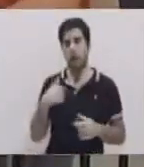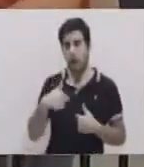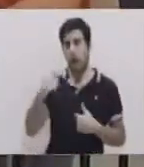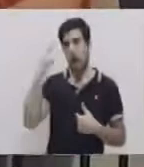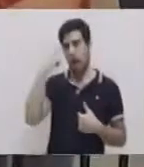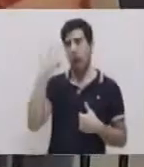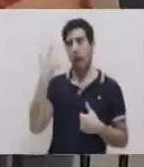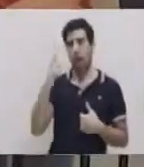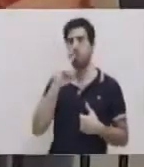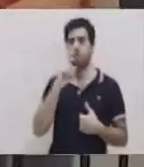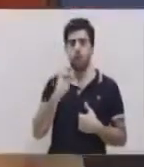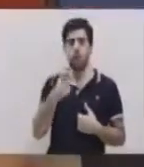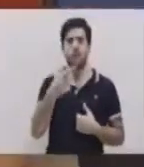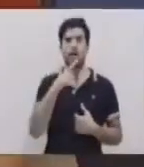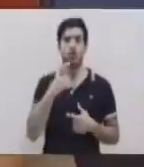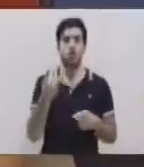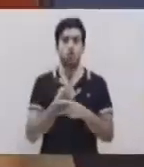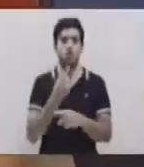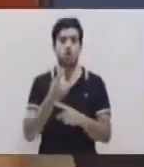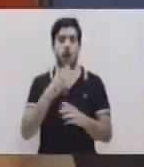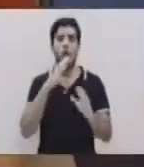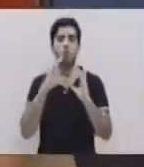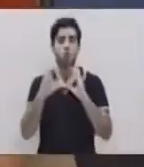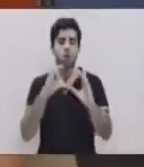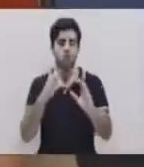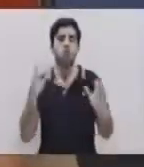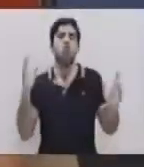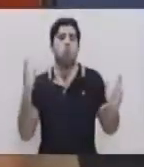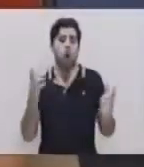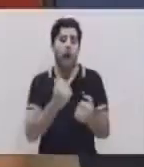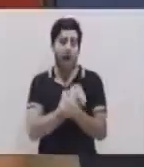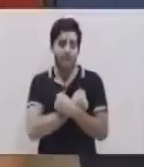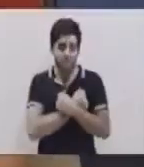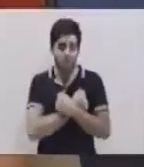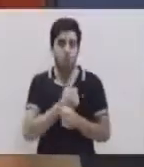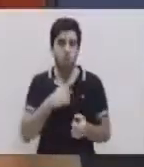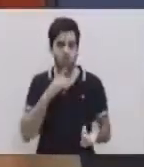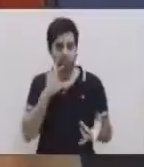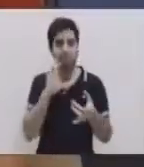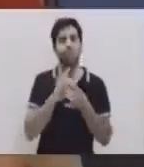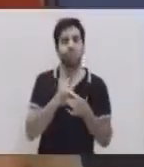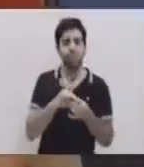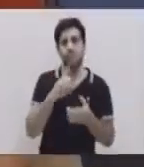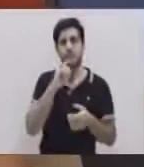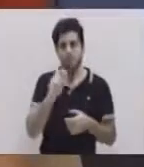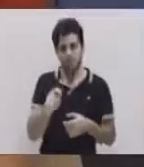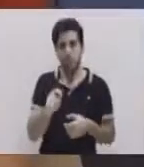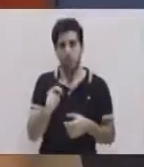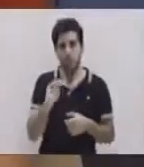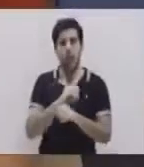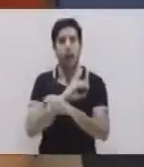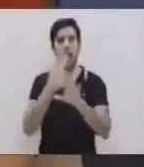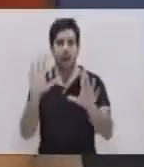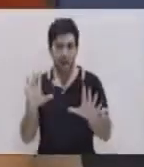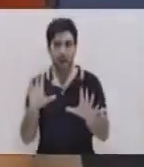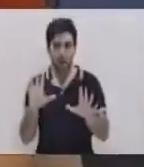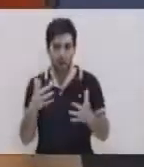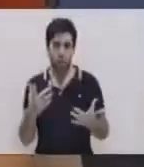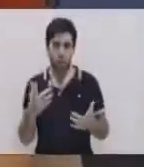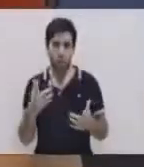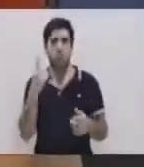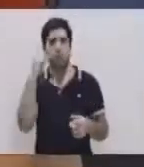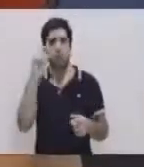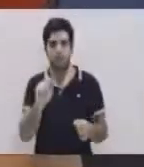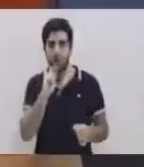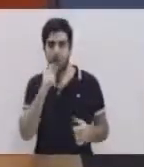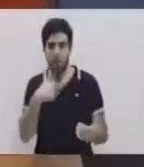del lenguaje del amor, ¿verdad? Porque es algo, se podría decir, complicado al principio, pero cuando pues ya todos están